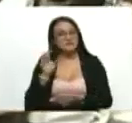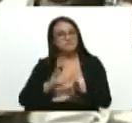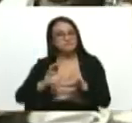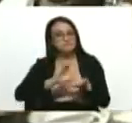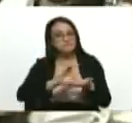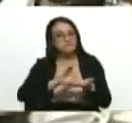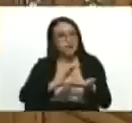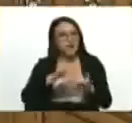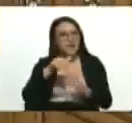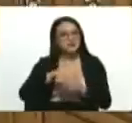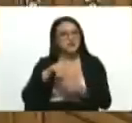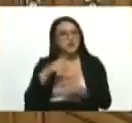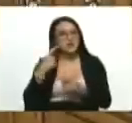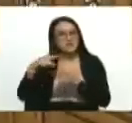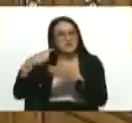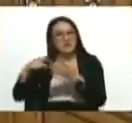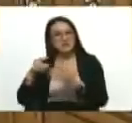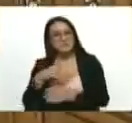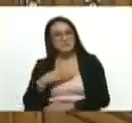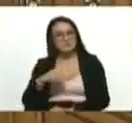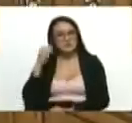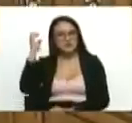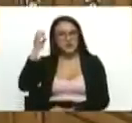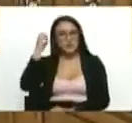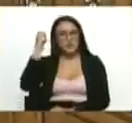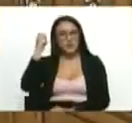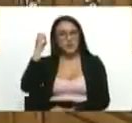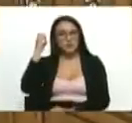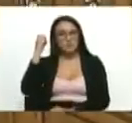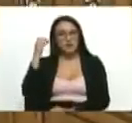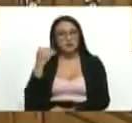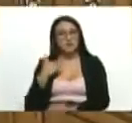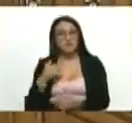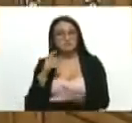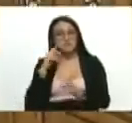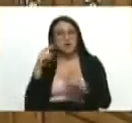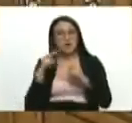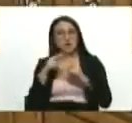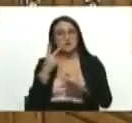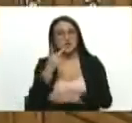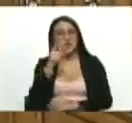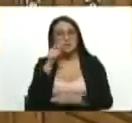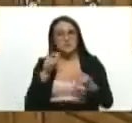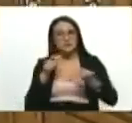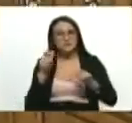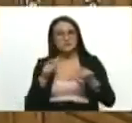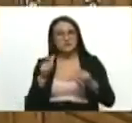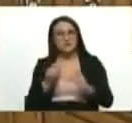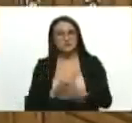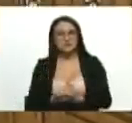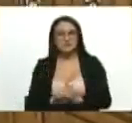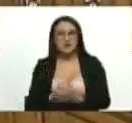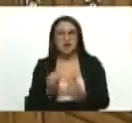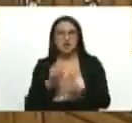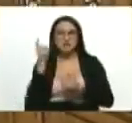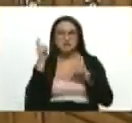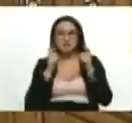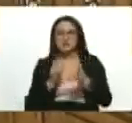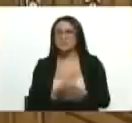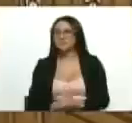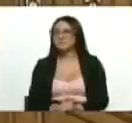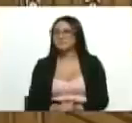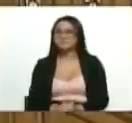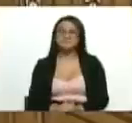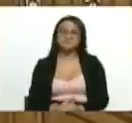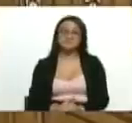varios presidentes de Europa, yo tuve la oportunidad de conocer a dos de ellos con mi comandante Chávez. De verdad